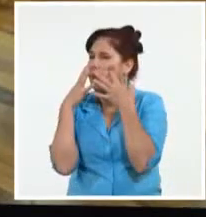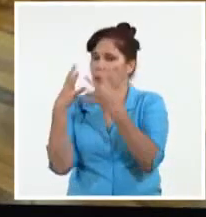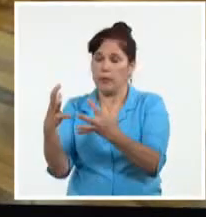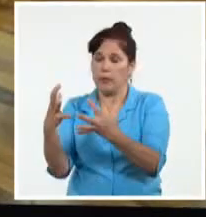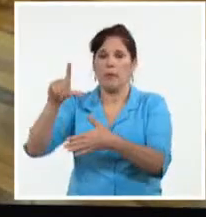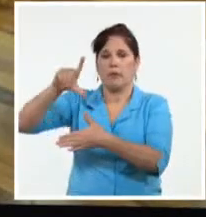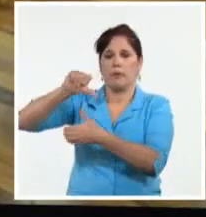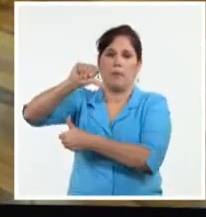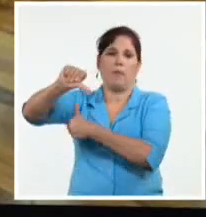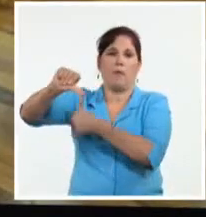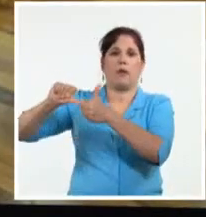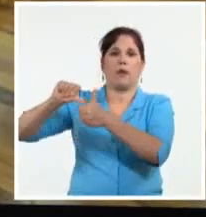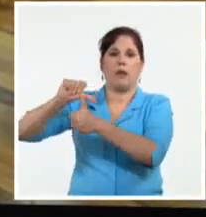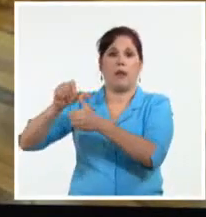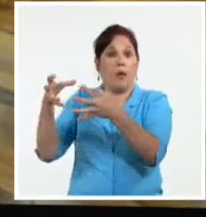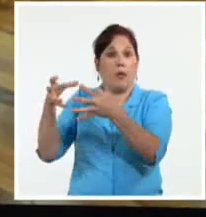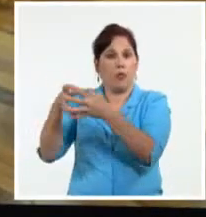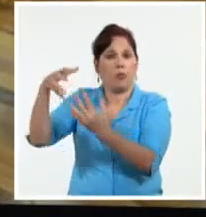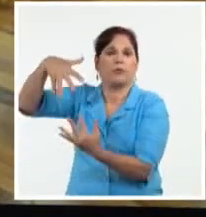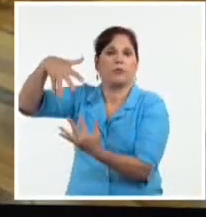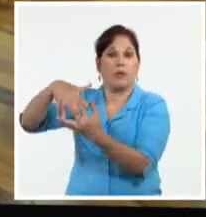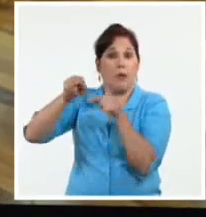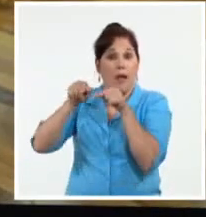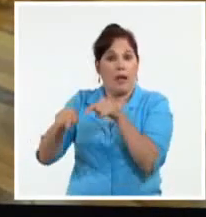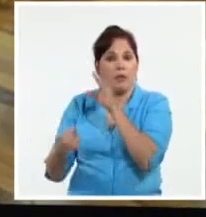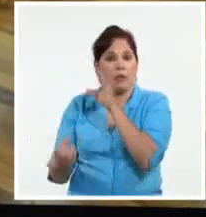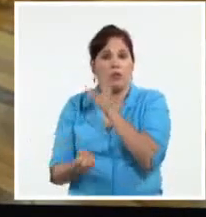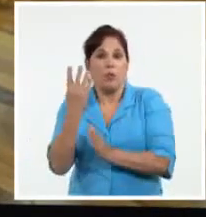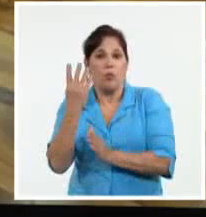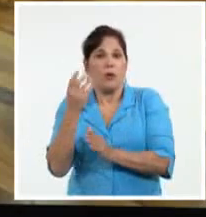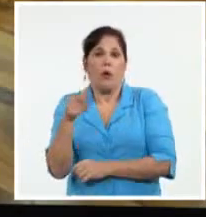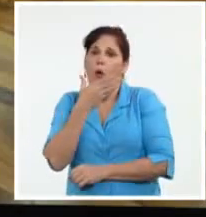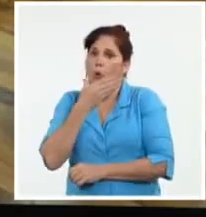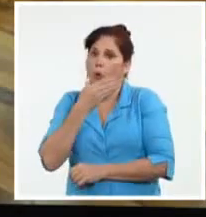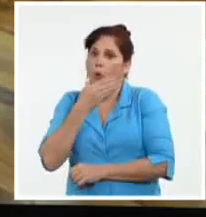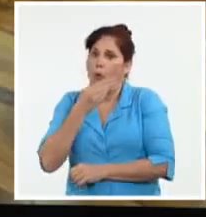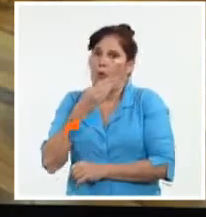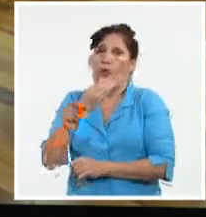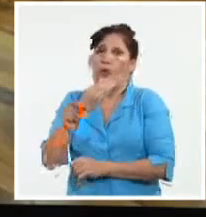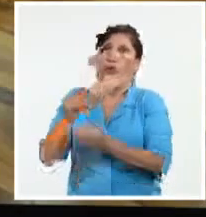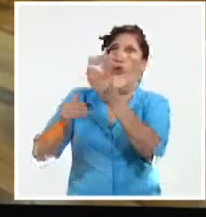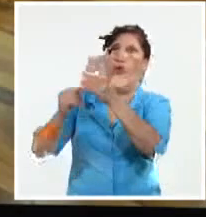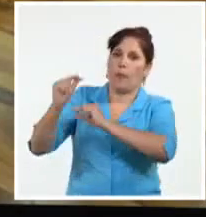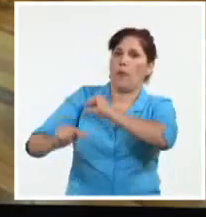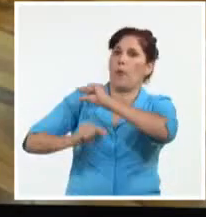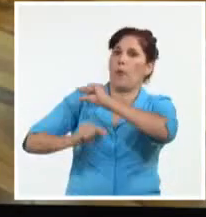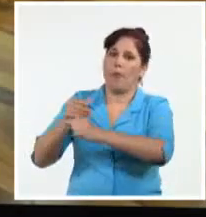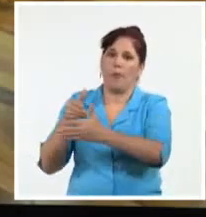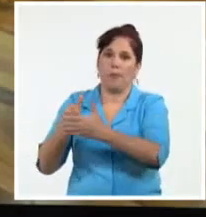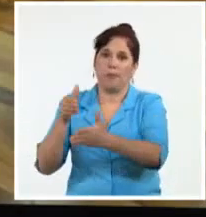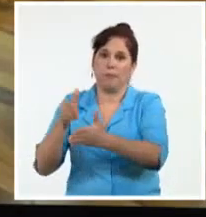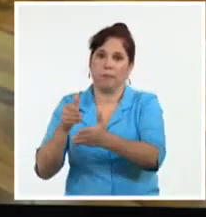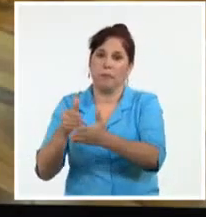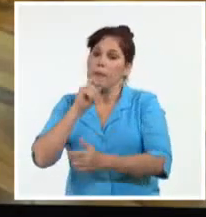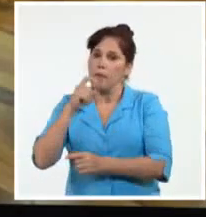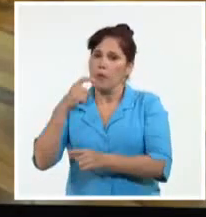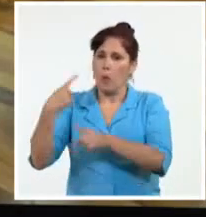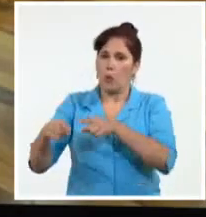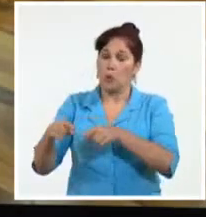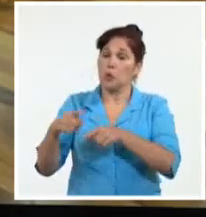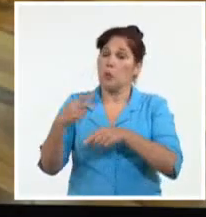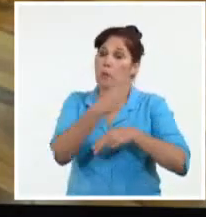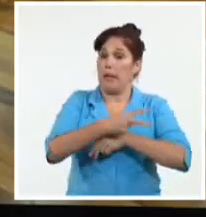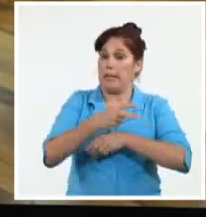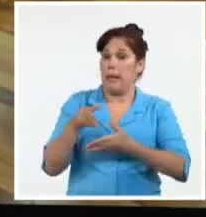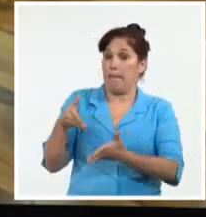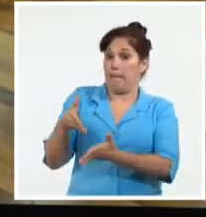para latinoamericanos y caribeños, pero aún está naciendo, es joven, ha tenido tropiezos propios y zancadillas externas, por eso